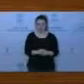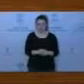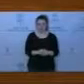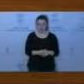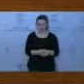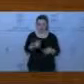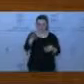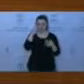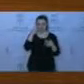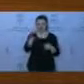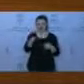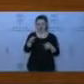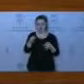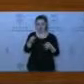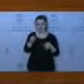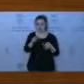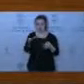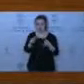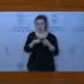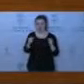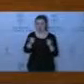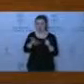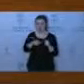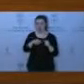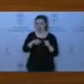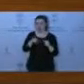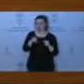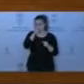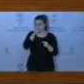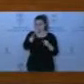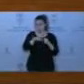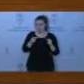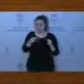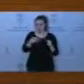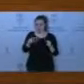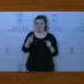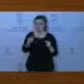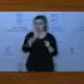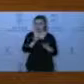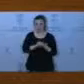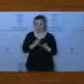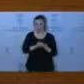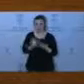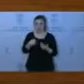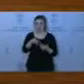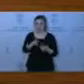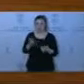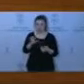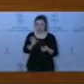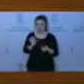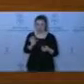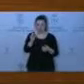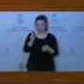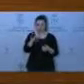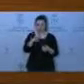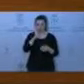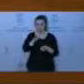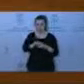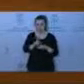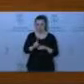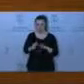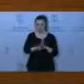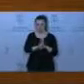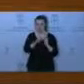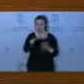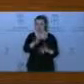Realmente desconozco si el PSOE asturiano, si el Partido Socialista asturiano lo que desea es salirse, ya lo dije varias veces, de la Unión Europea o si tan solo está buscando incumplir la legalidad